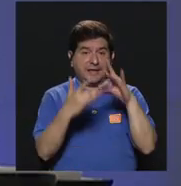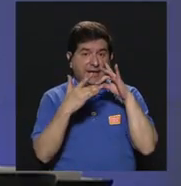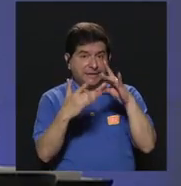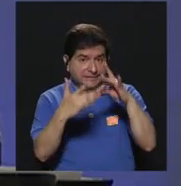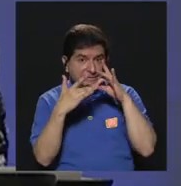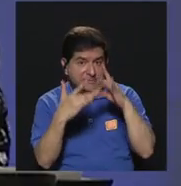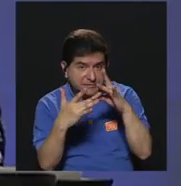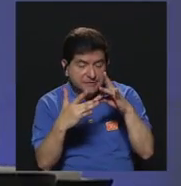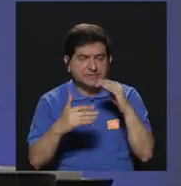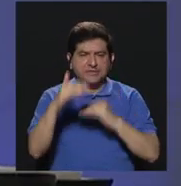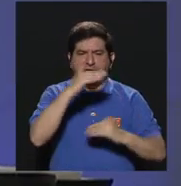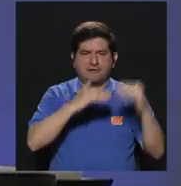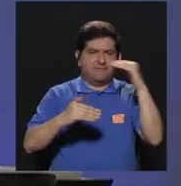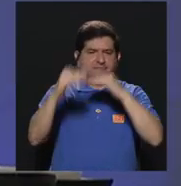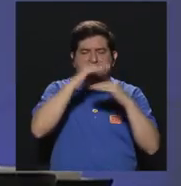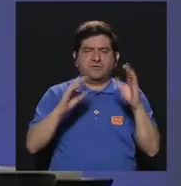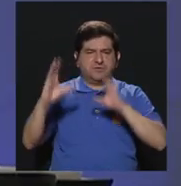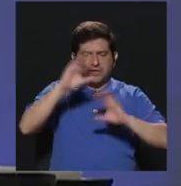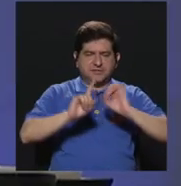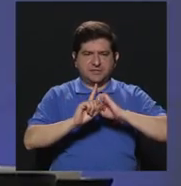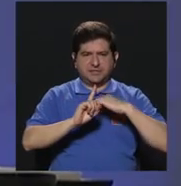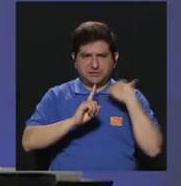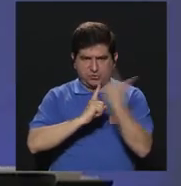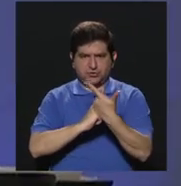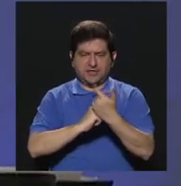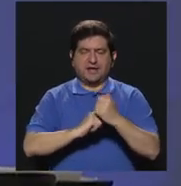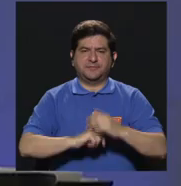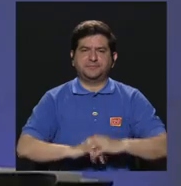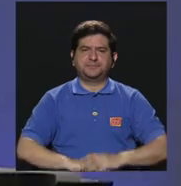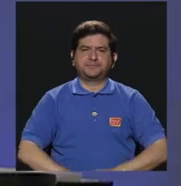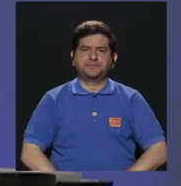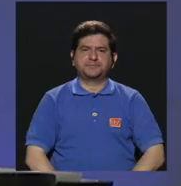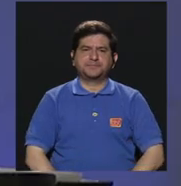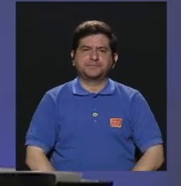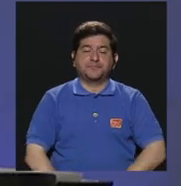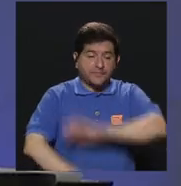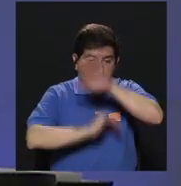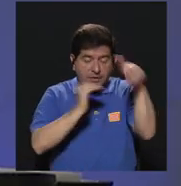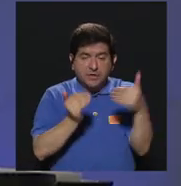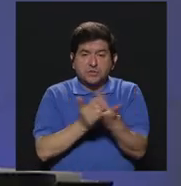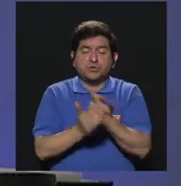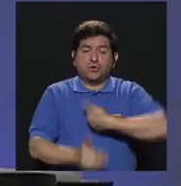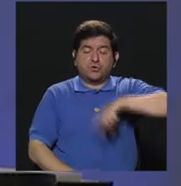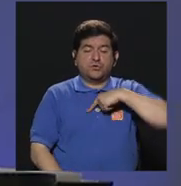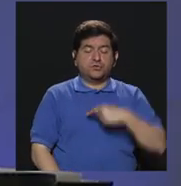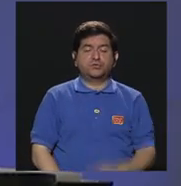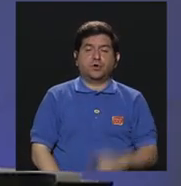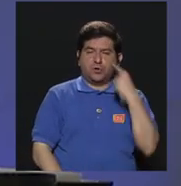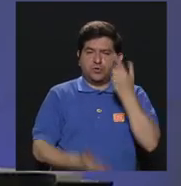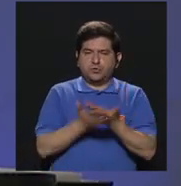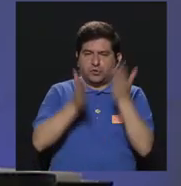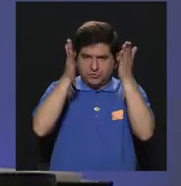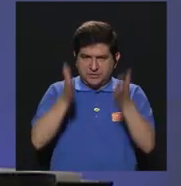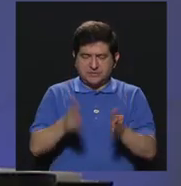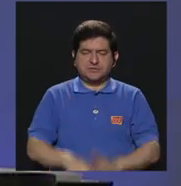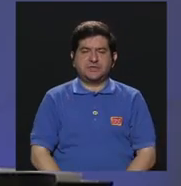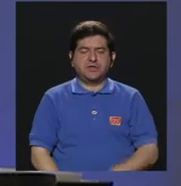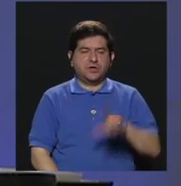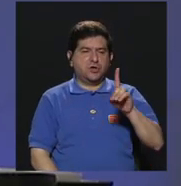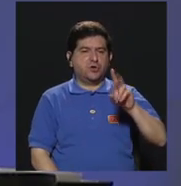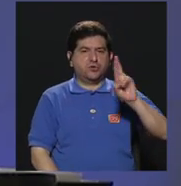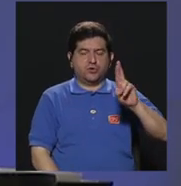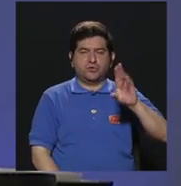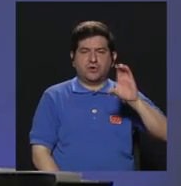especialmente en la Facultad de Ciencias Sociales. Todos hemos sido testigos que el doctor Camacho